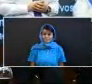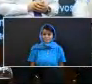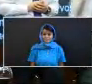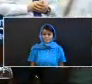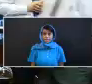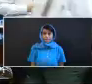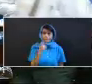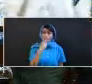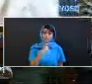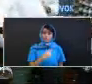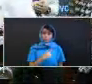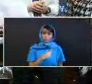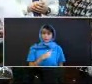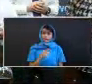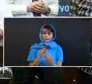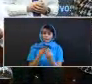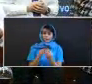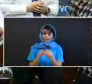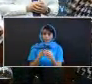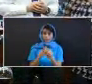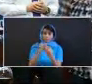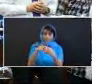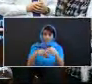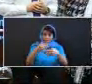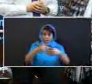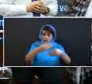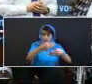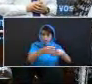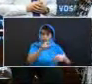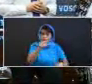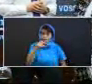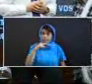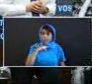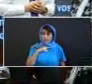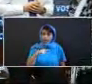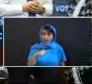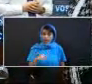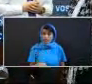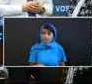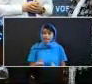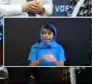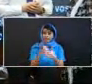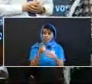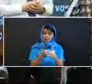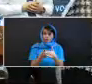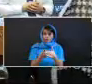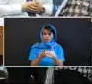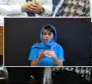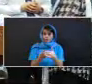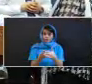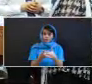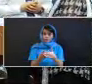Los hermanos van a pasar donde usted está y cuando